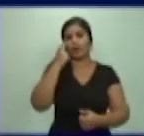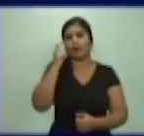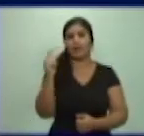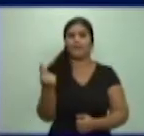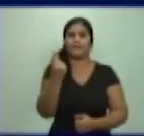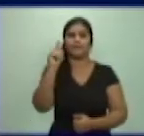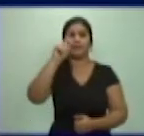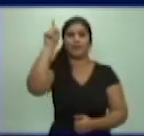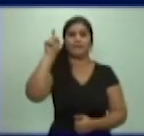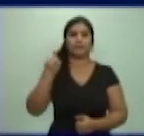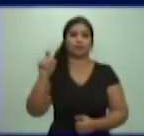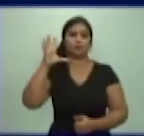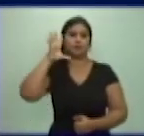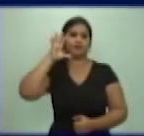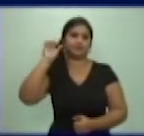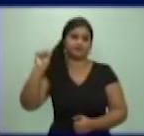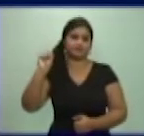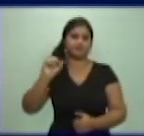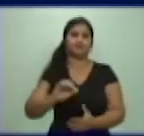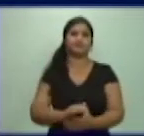de comprensión.